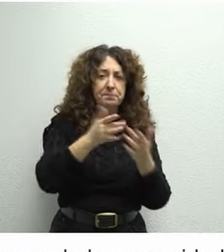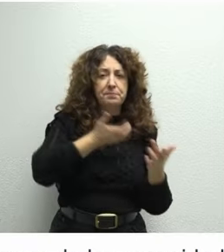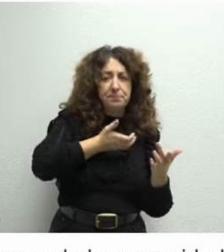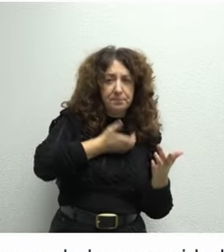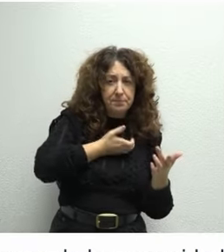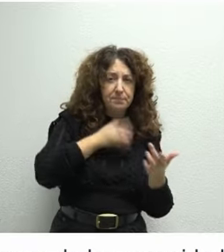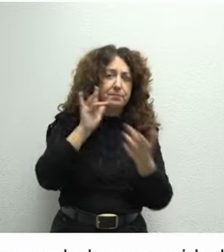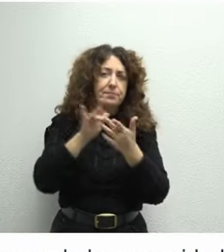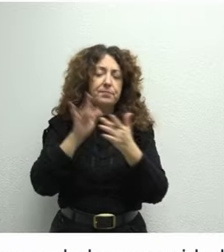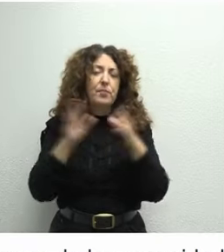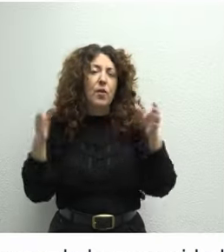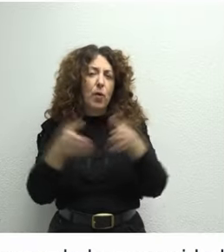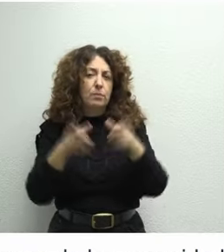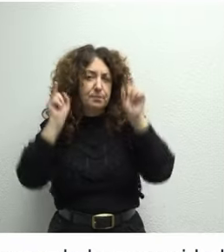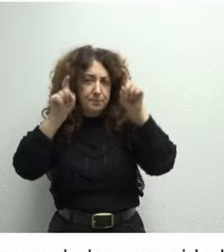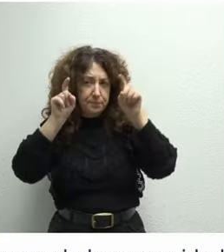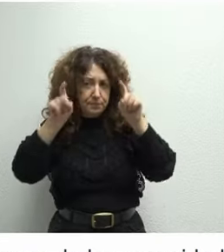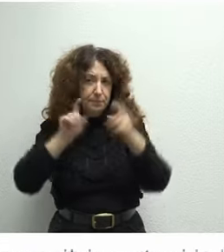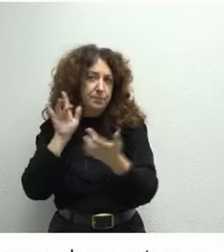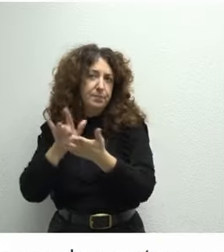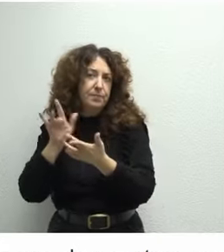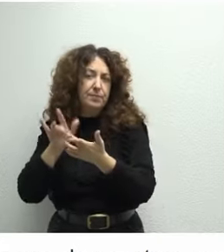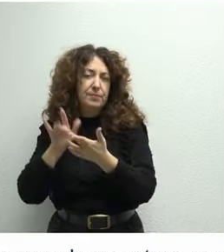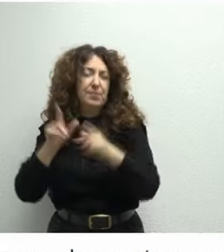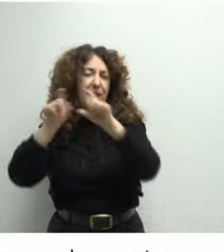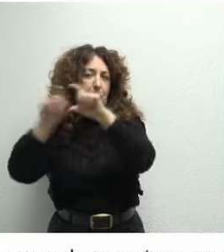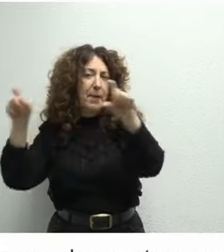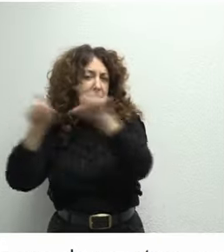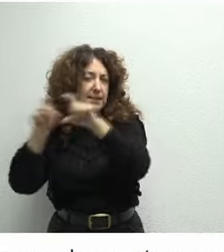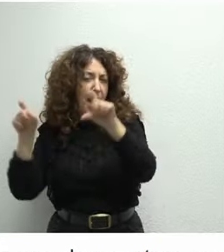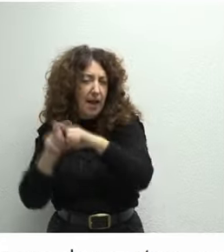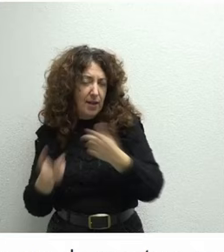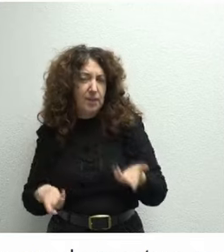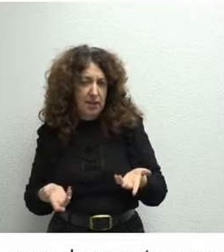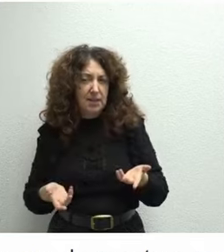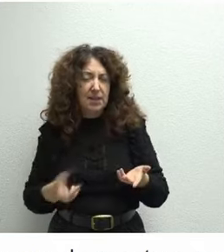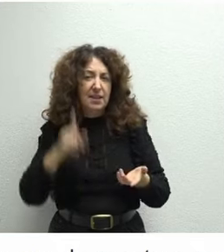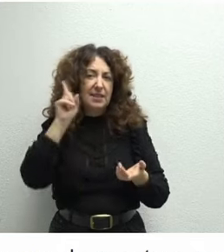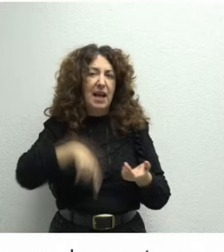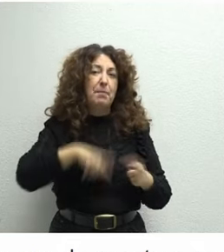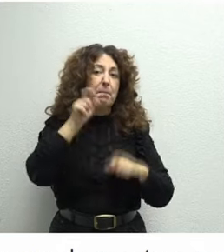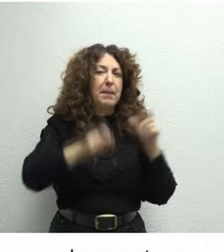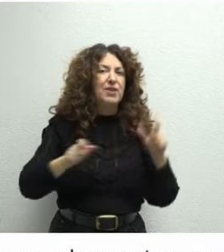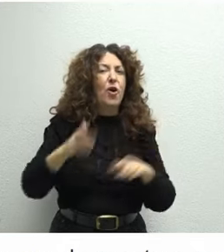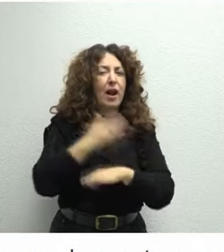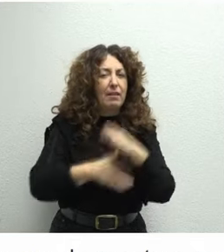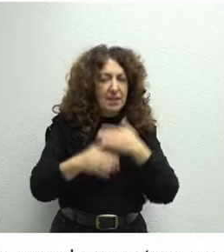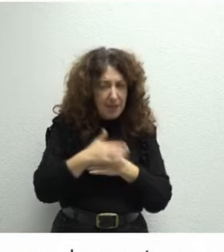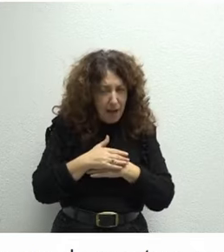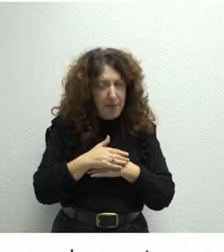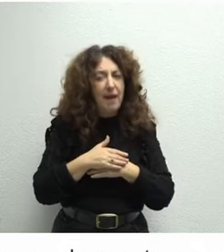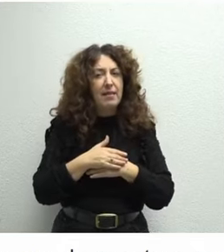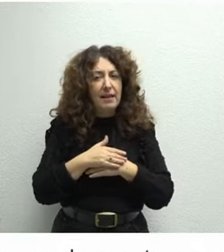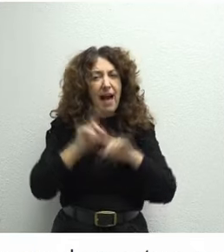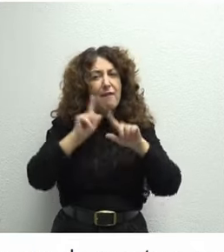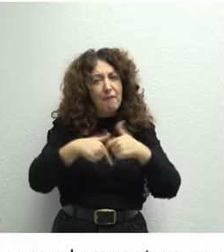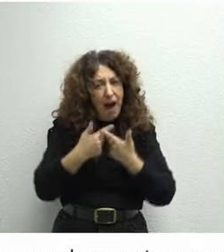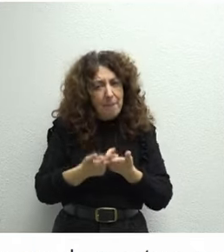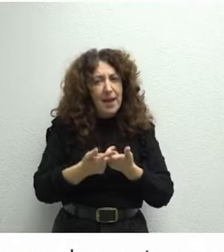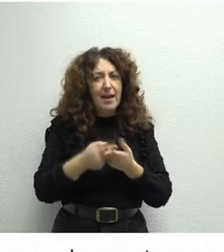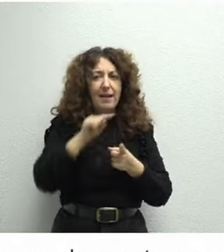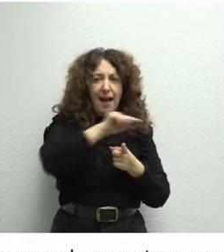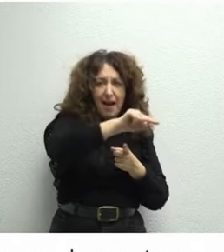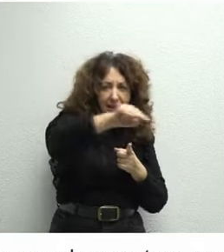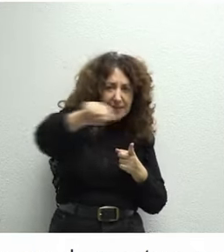comunidad educativas con con los empresarios también estaban personas con discapacidad las familias y